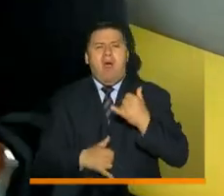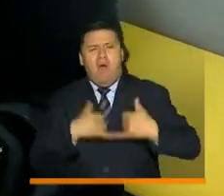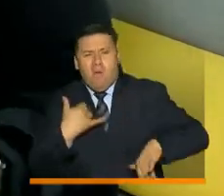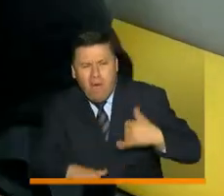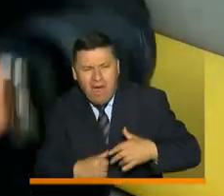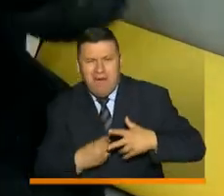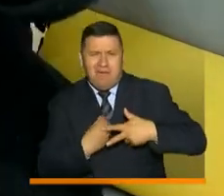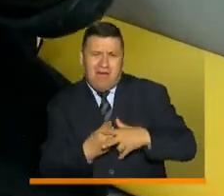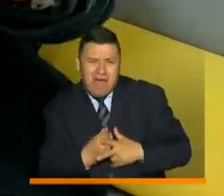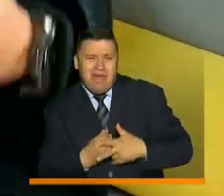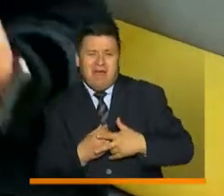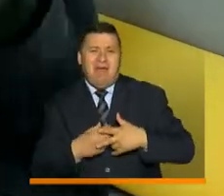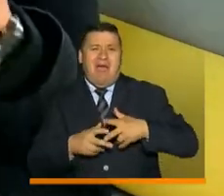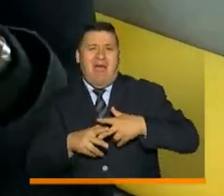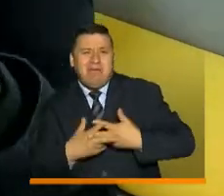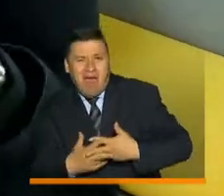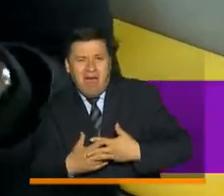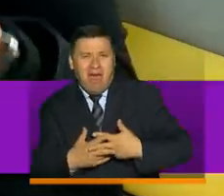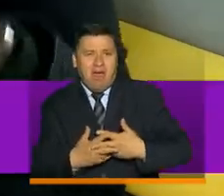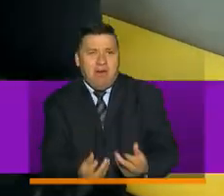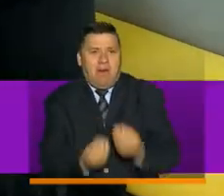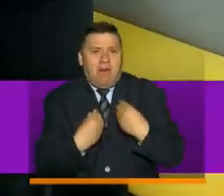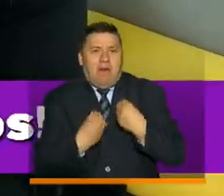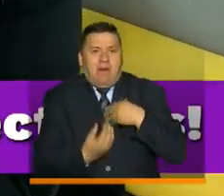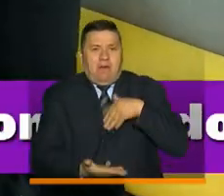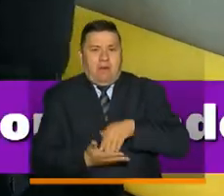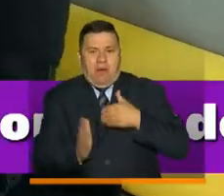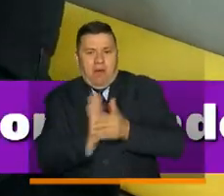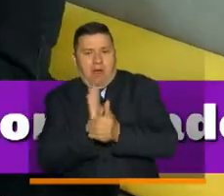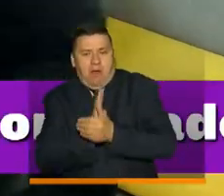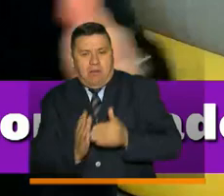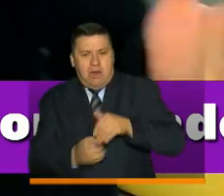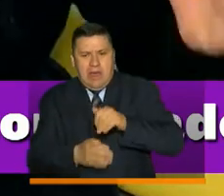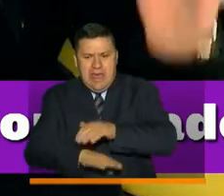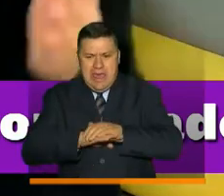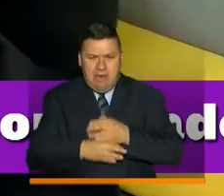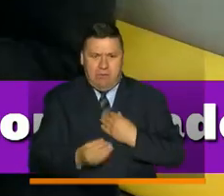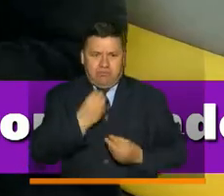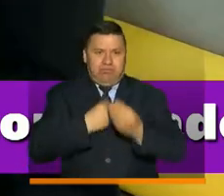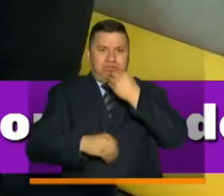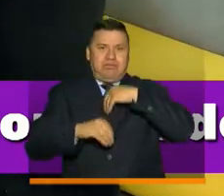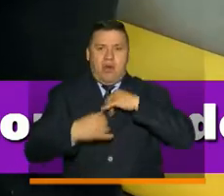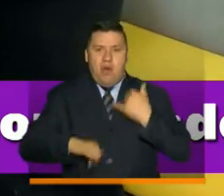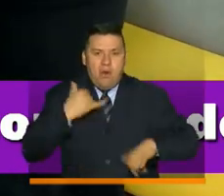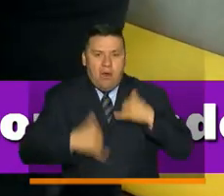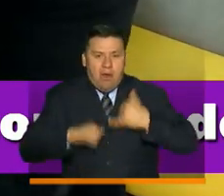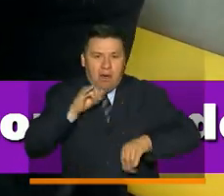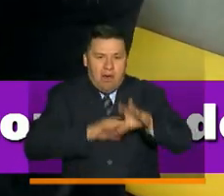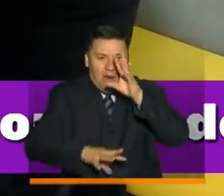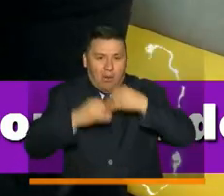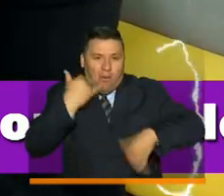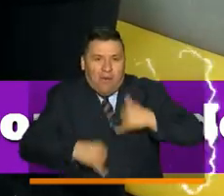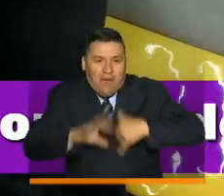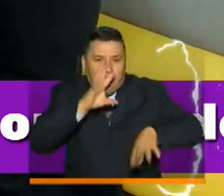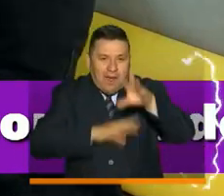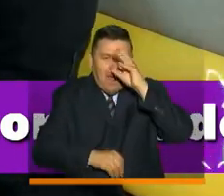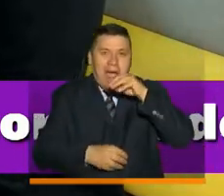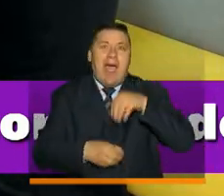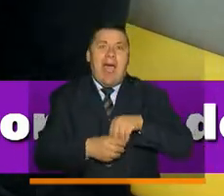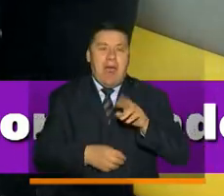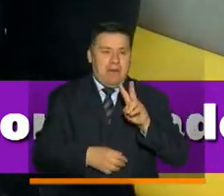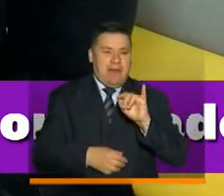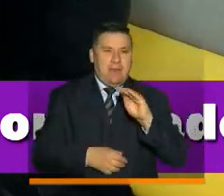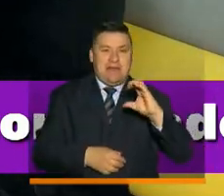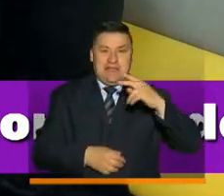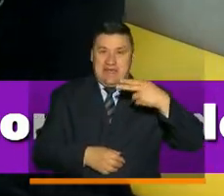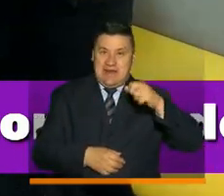talleres y actividades que les permitirán fortalecer sus competencias en inglés mientras se divierten jugando Be The One Challenge. Además,